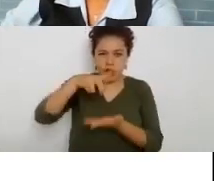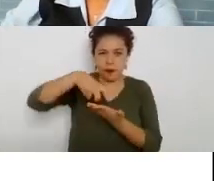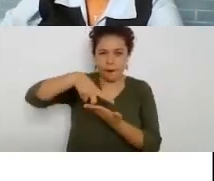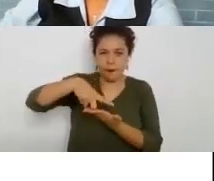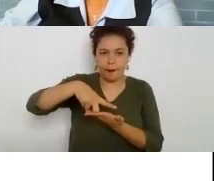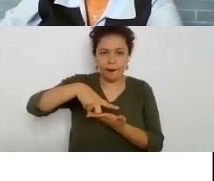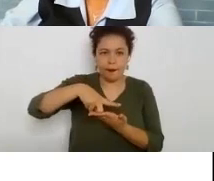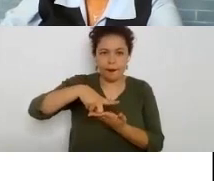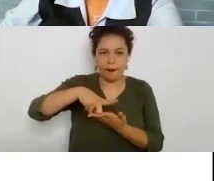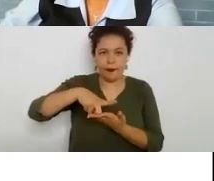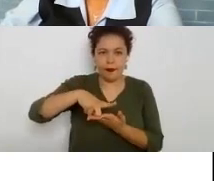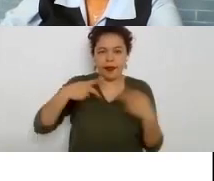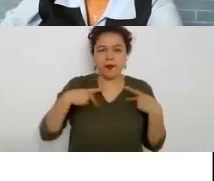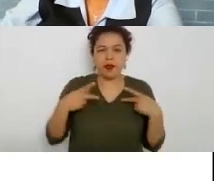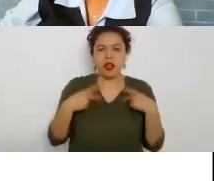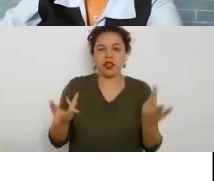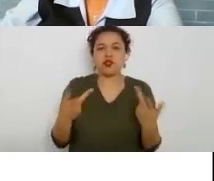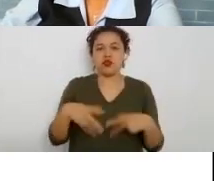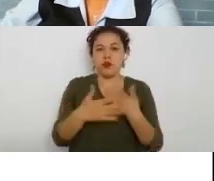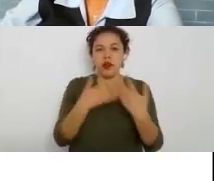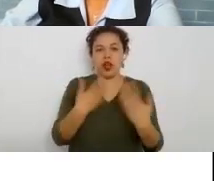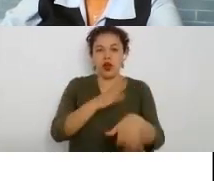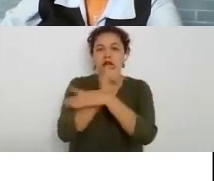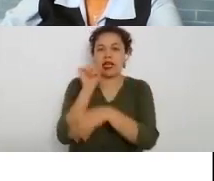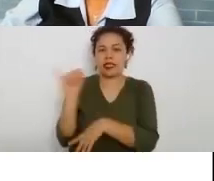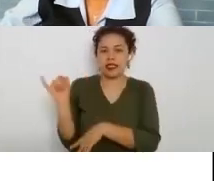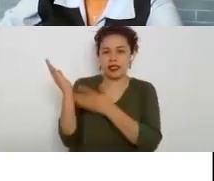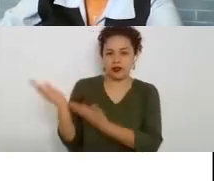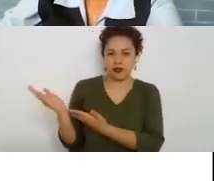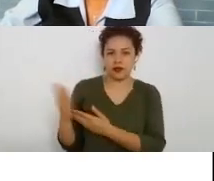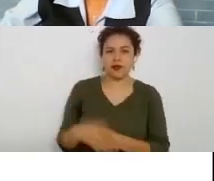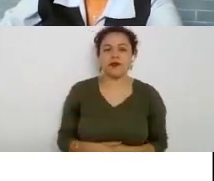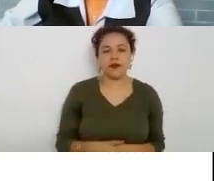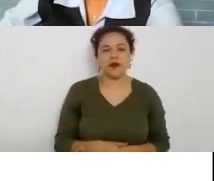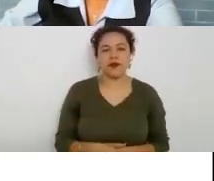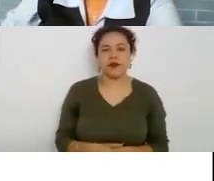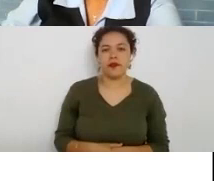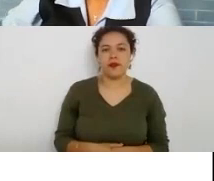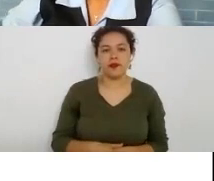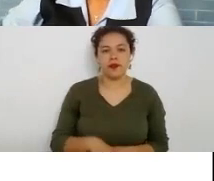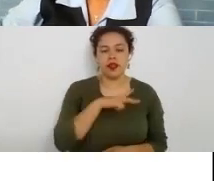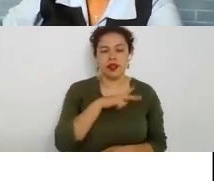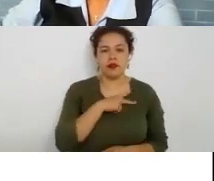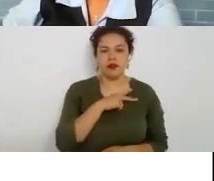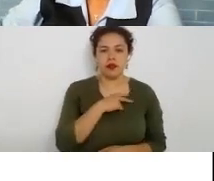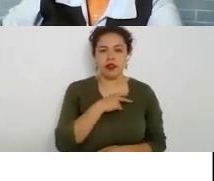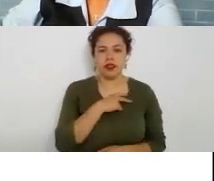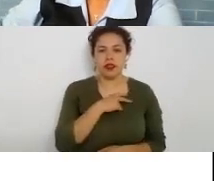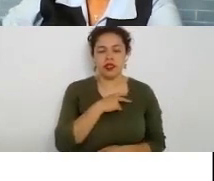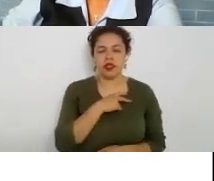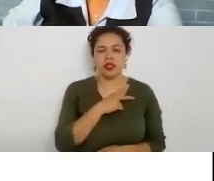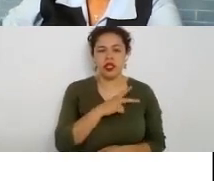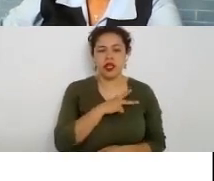Voy a hacer que la víctima coloque en esta posición sus brazos. Y mis brazos los voy a pasar por debajo de sus